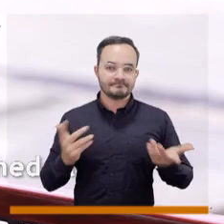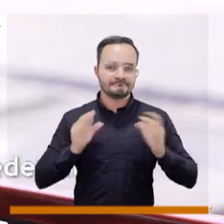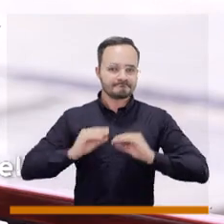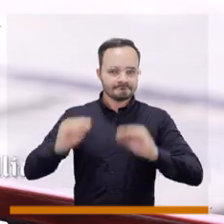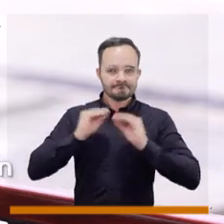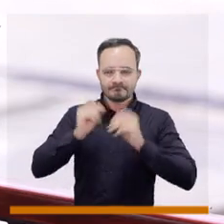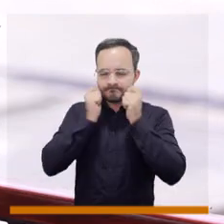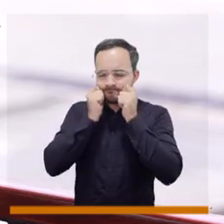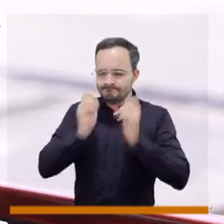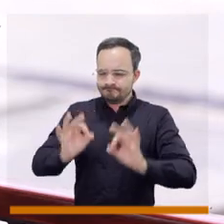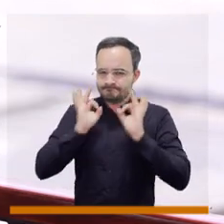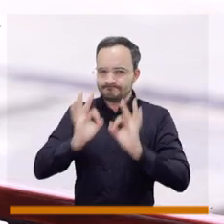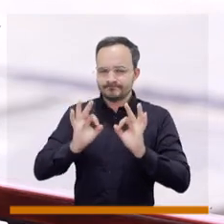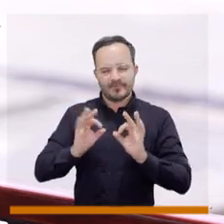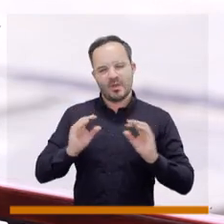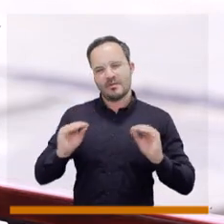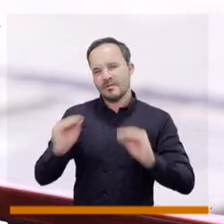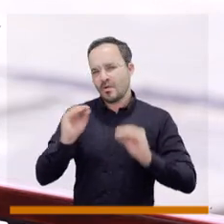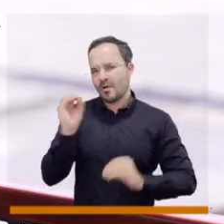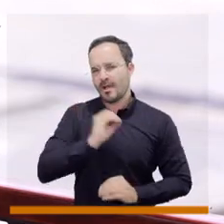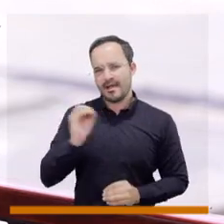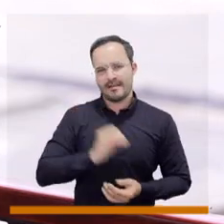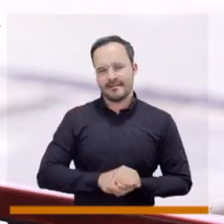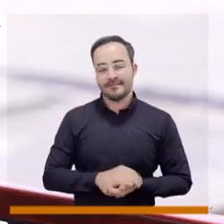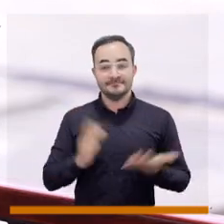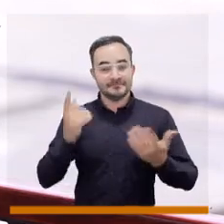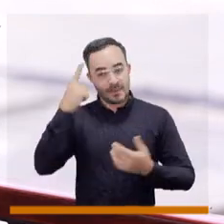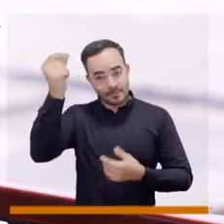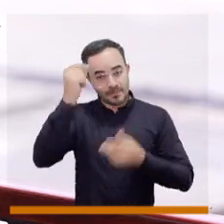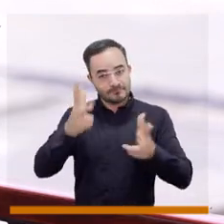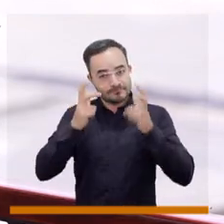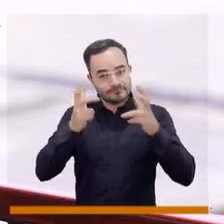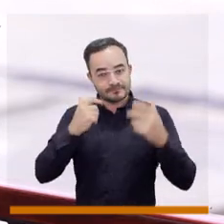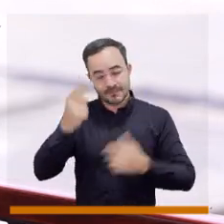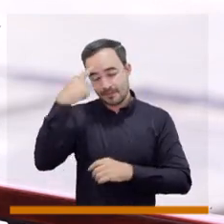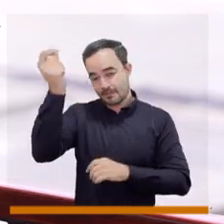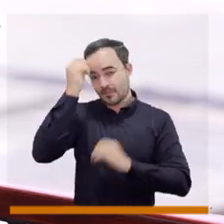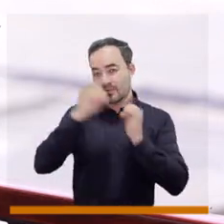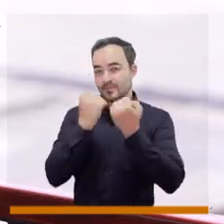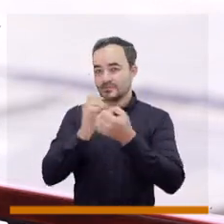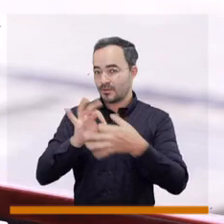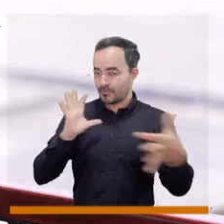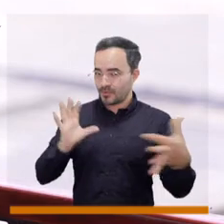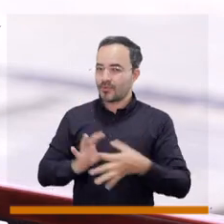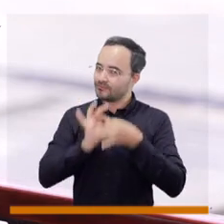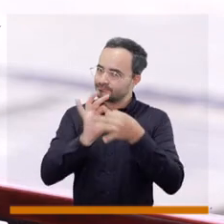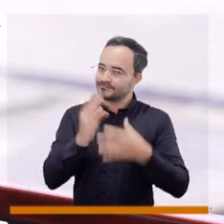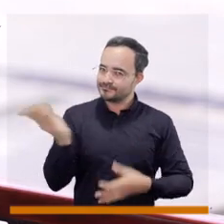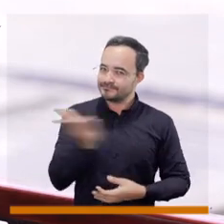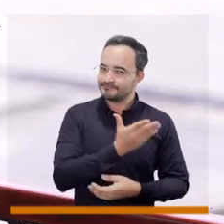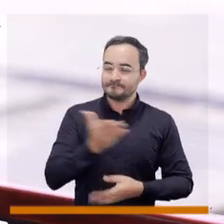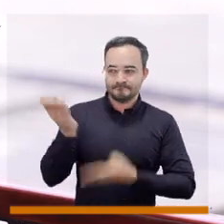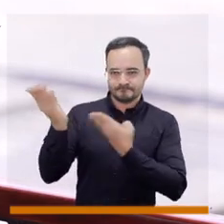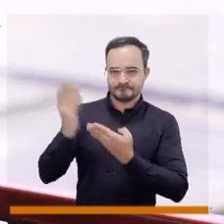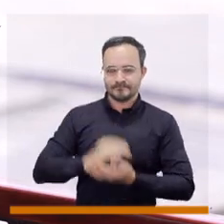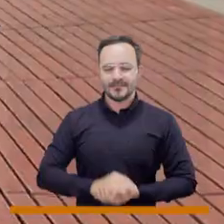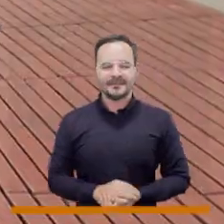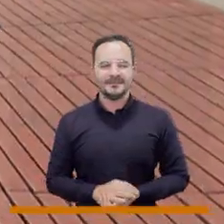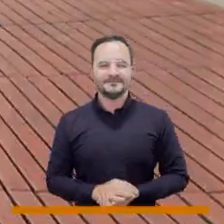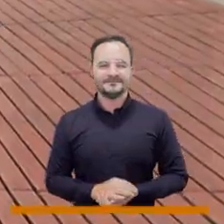falta de una buena formación humana. Recuerden que los estamos escuchando porque el consejo somos tú y yo, siga usted, Katherine.